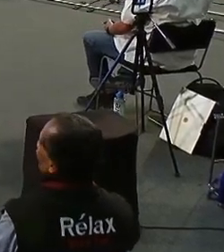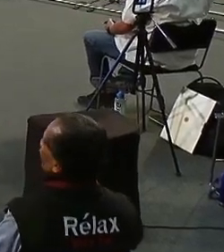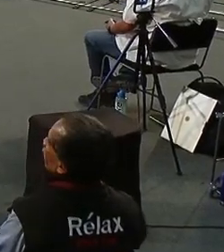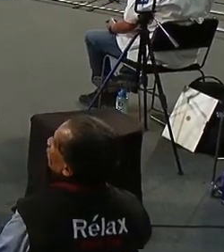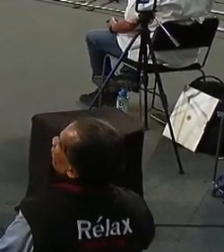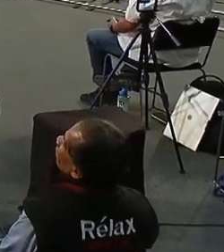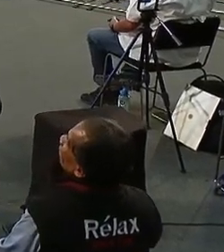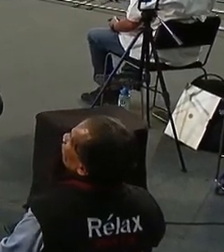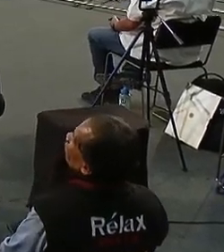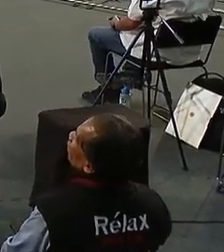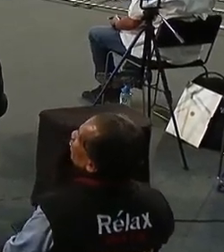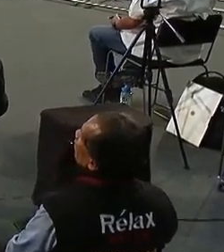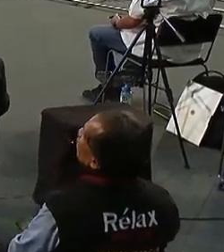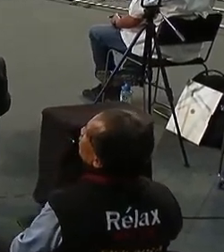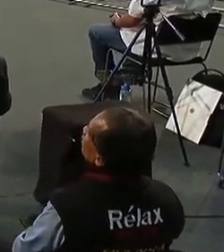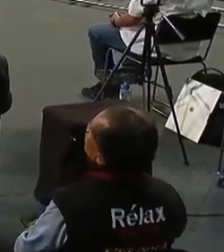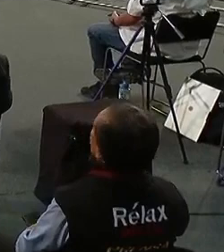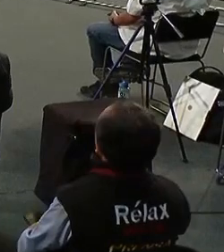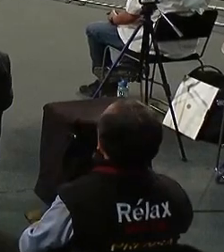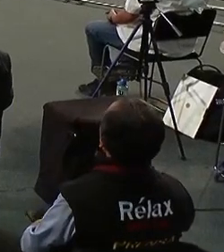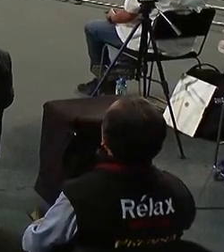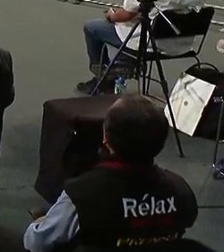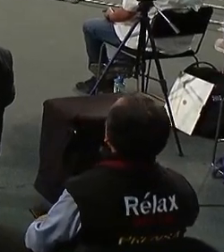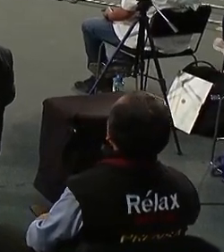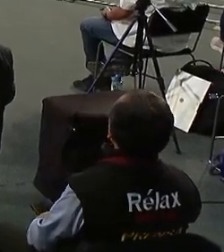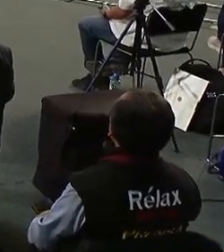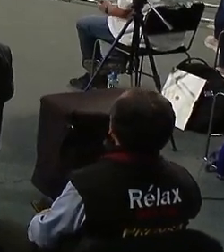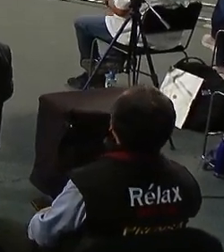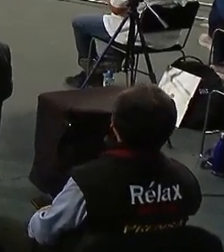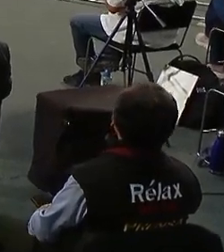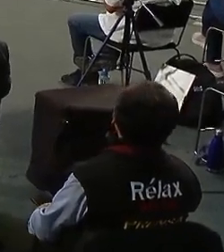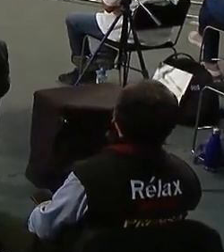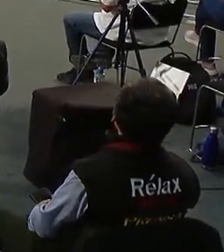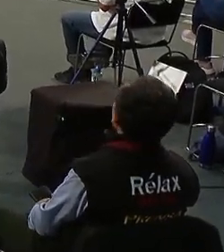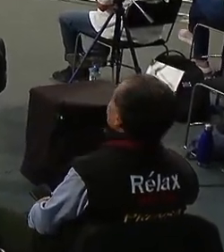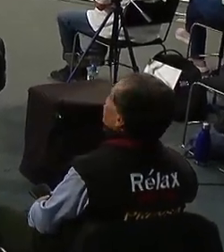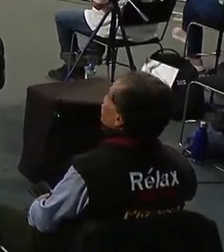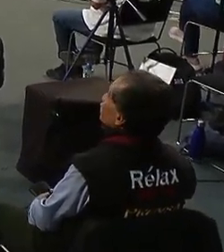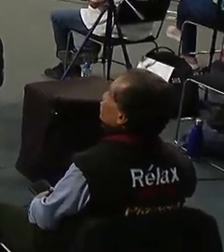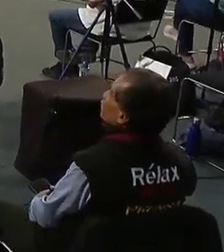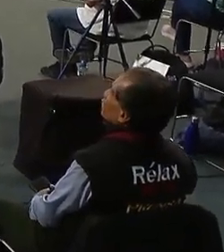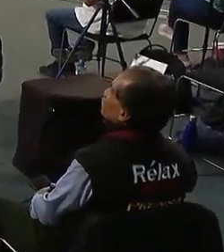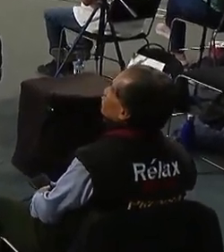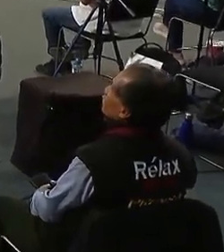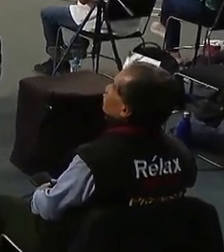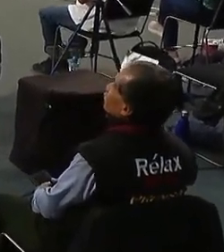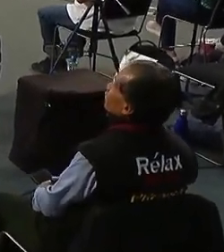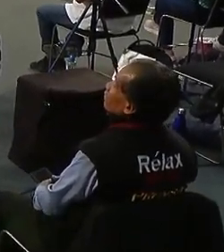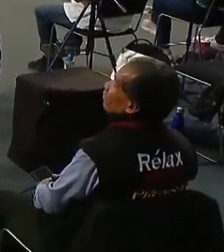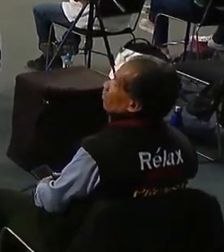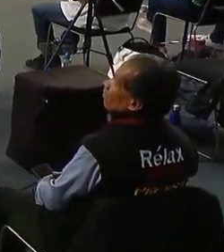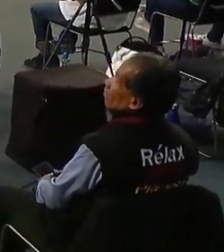Entonces, 9, no 13. Okay, así, porque había información que habían que eran 13.